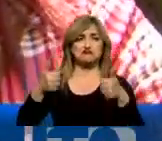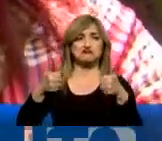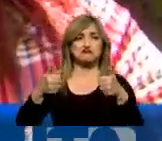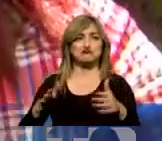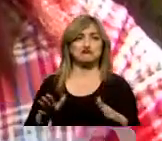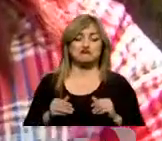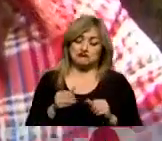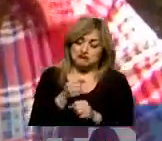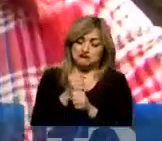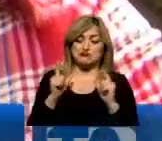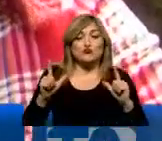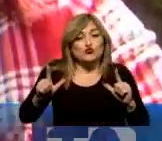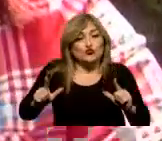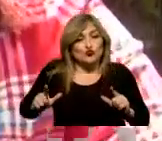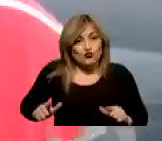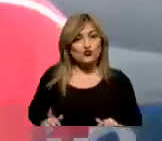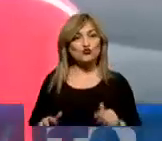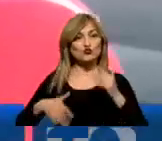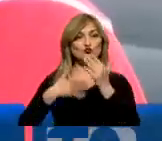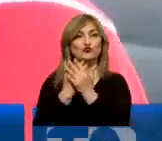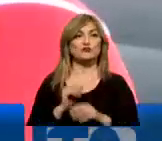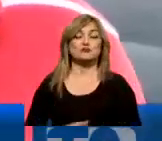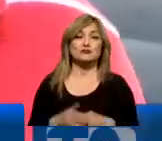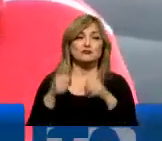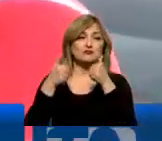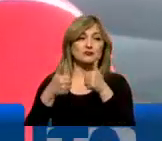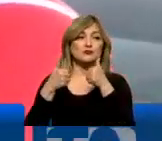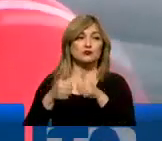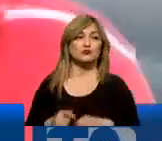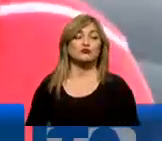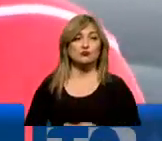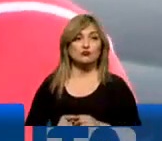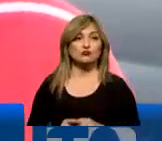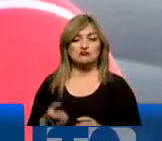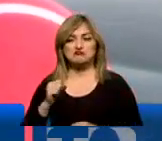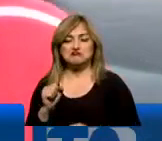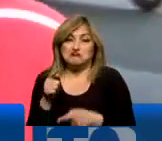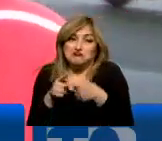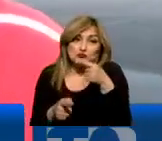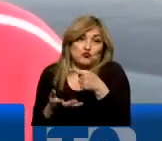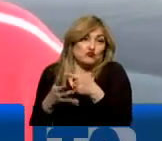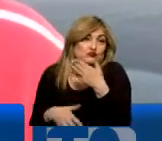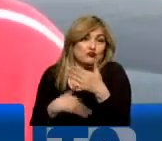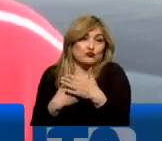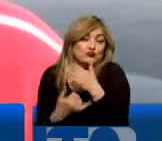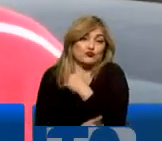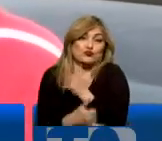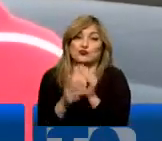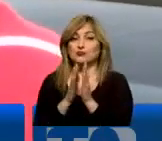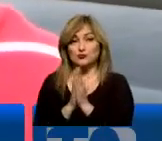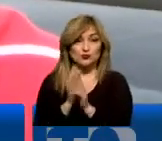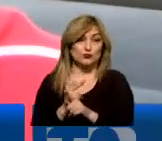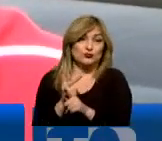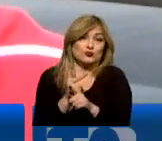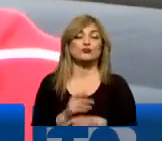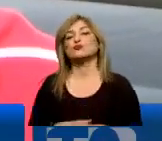por seguridad y salud, ¿no? Cuidar la salud de todos. Muy bien, porque sin eso no se puede viajar. Y todos los países están pidiendo por precaución y